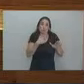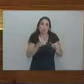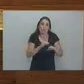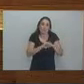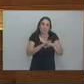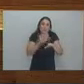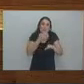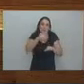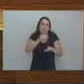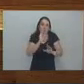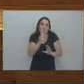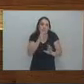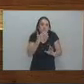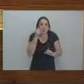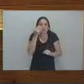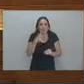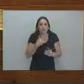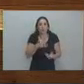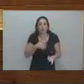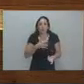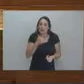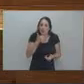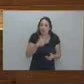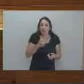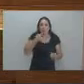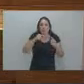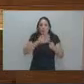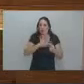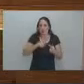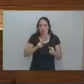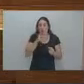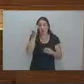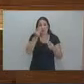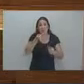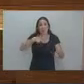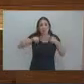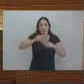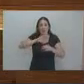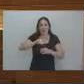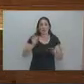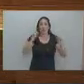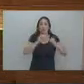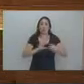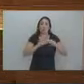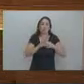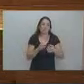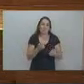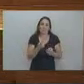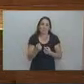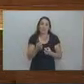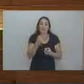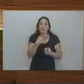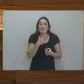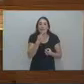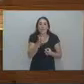era mi propósito ejercitar la demagogia, porque entendemos que la demagogia impide alcanzar consensos mínimos. Cuando yo hablo de rescate ciudadano, cuando yo hablo de